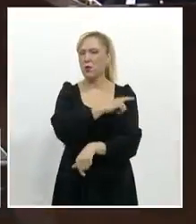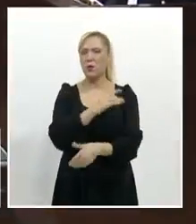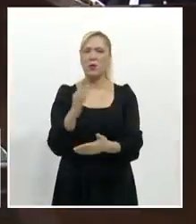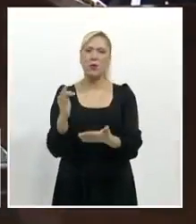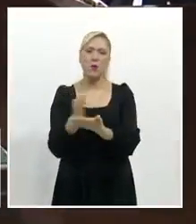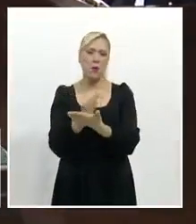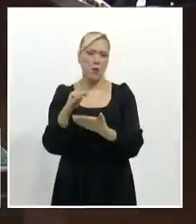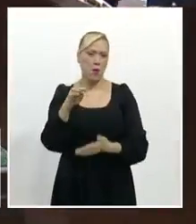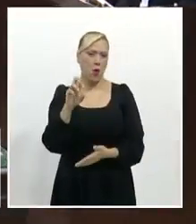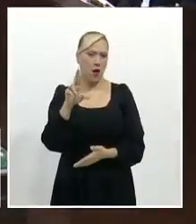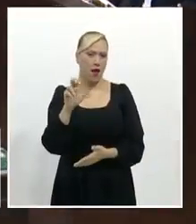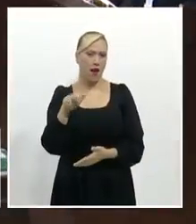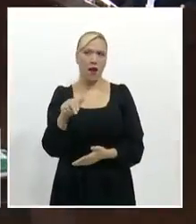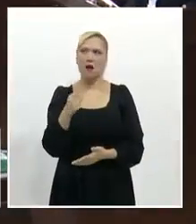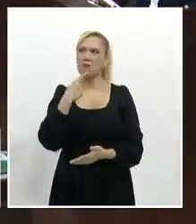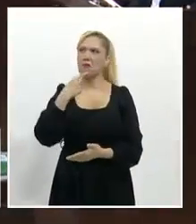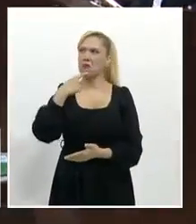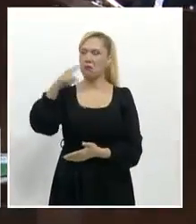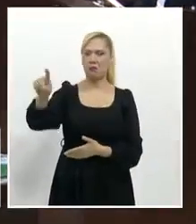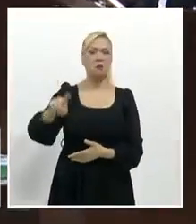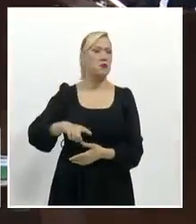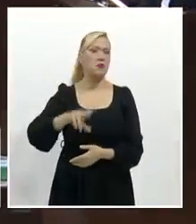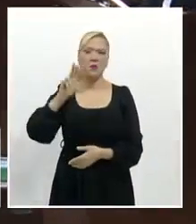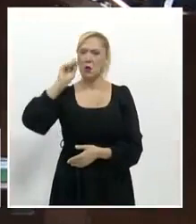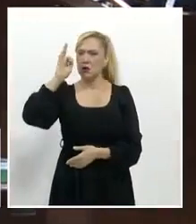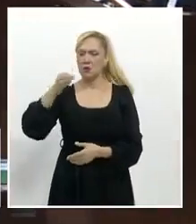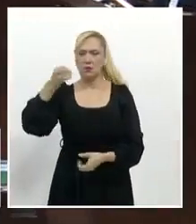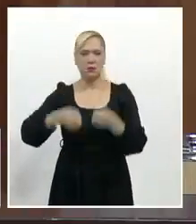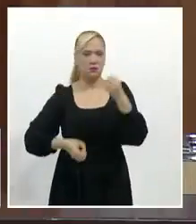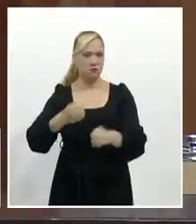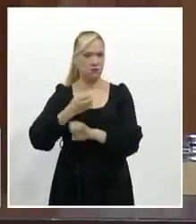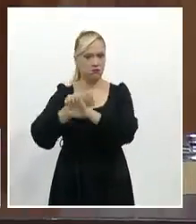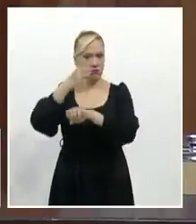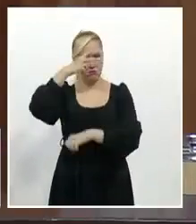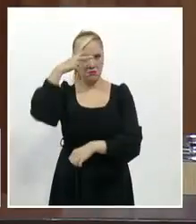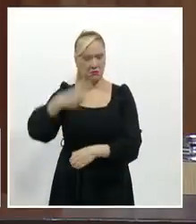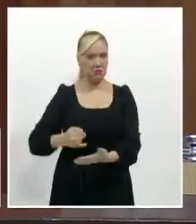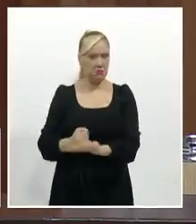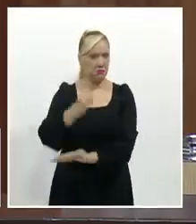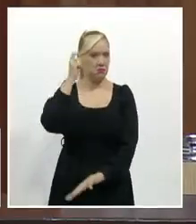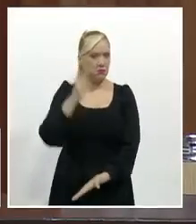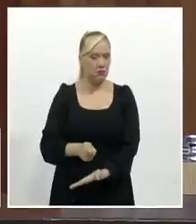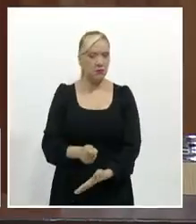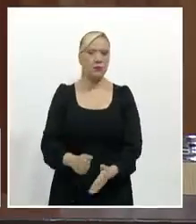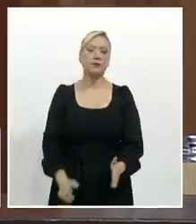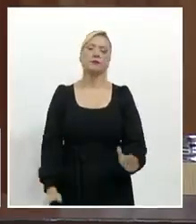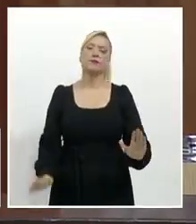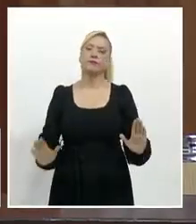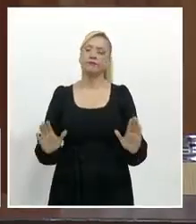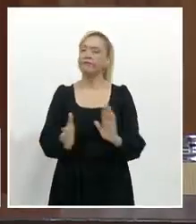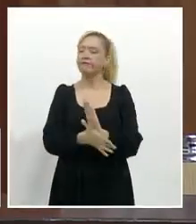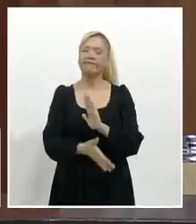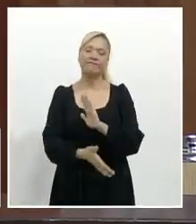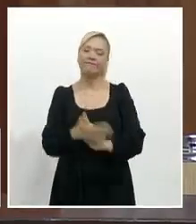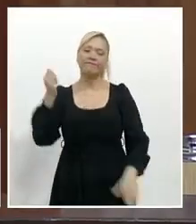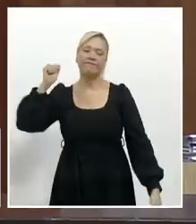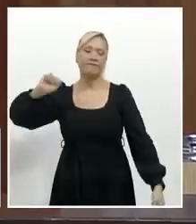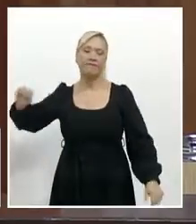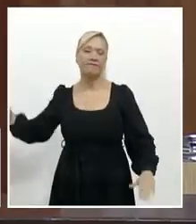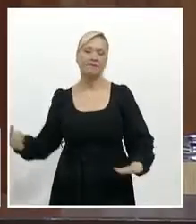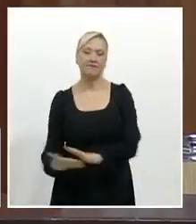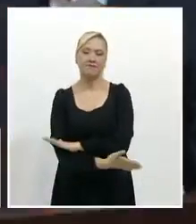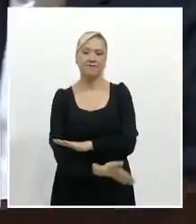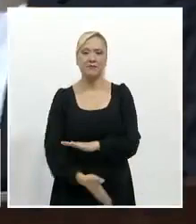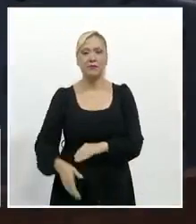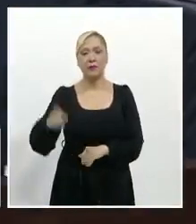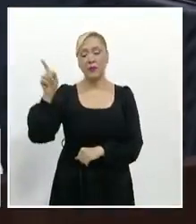en el que demanda revocar una resolución del Tribunal Electoral del Estado de México, fallo que sobreseyó el asunto al considerar que la candidata